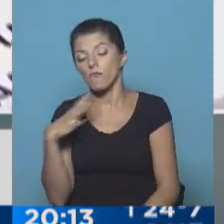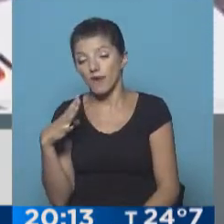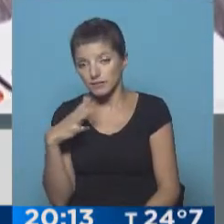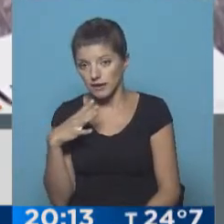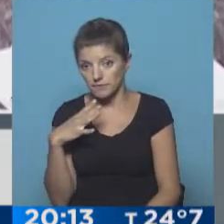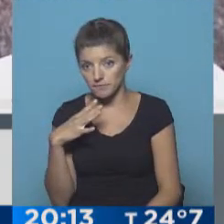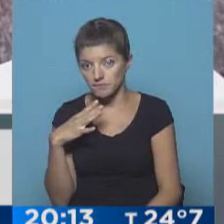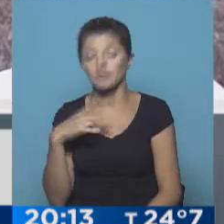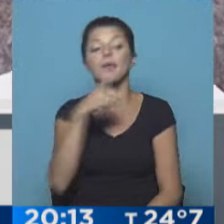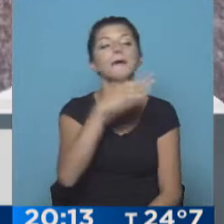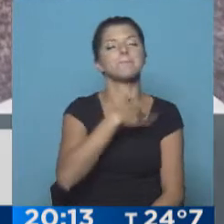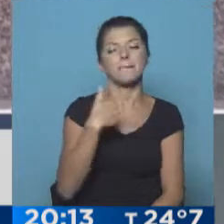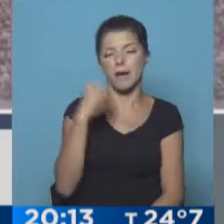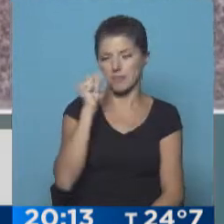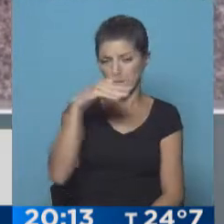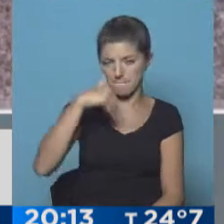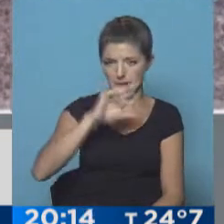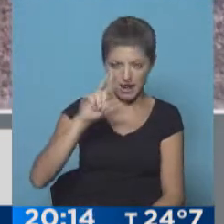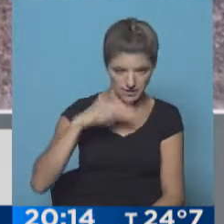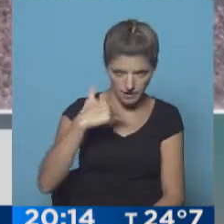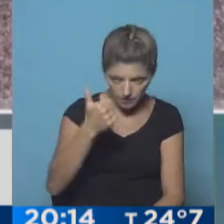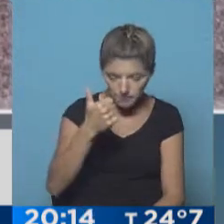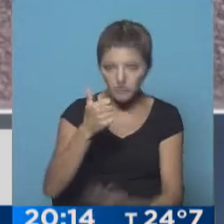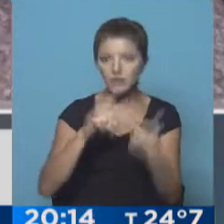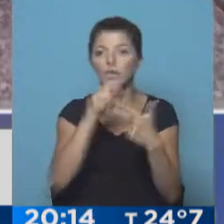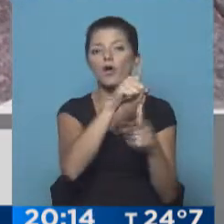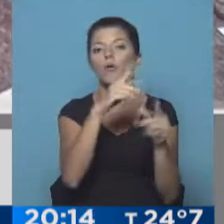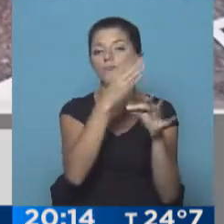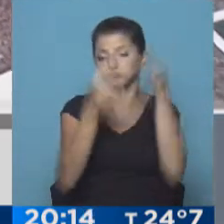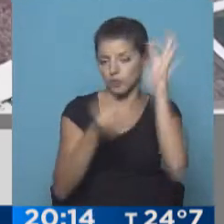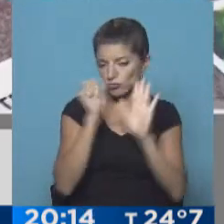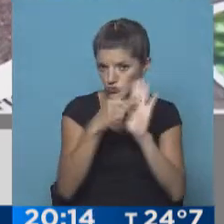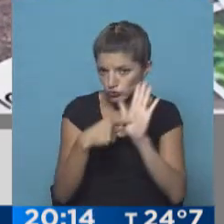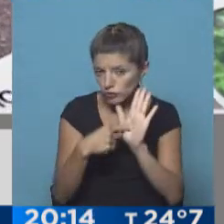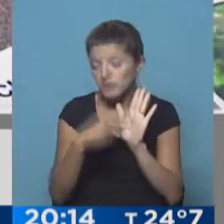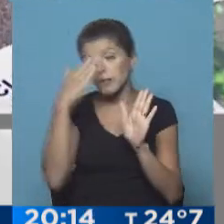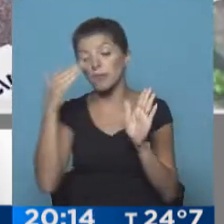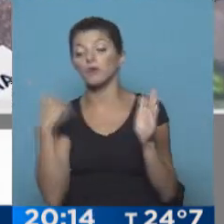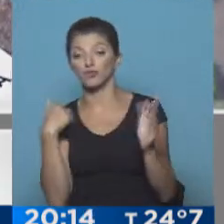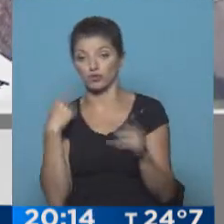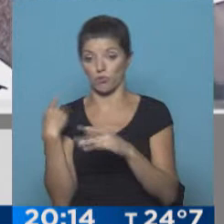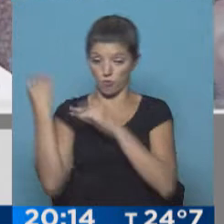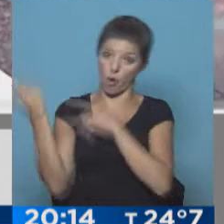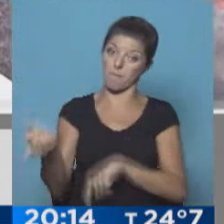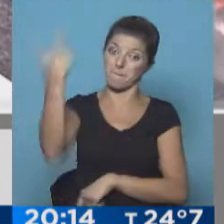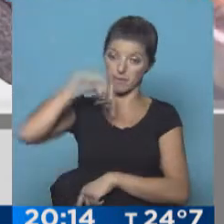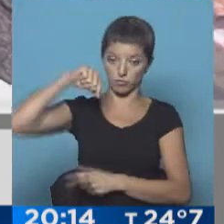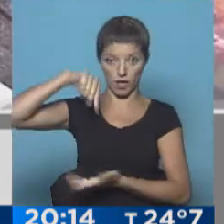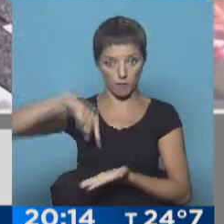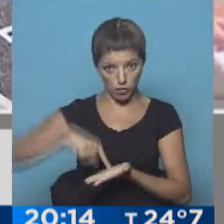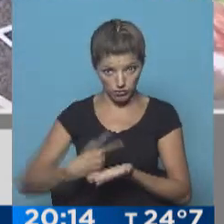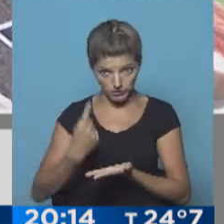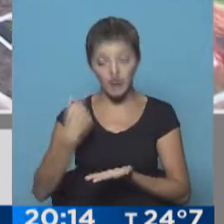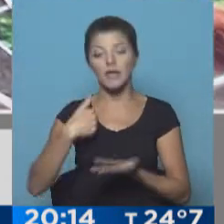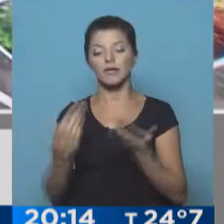la mamá de Marina Menegasso, y con ese material, una vez nosotros en Buenos Aires, vamos